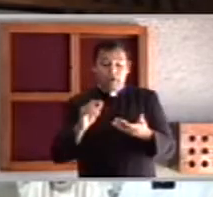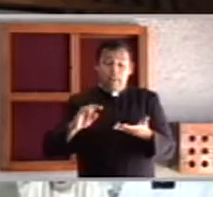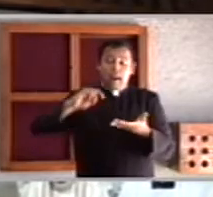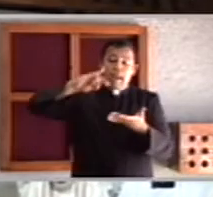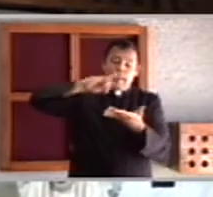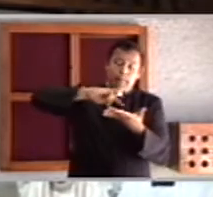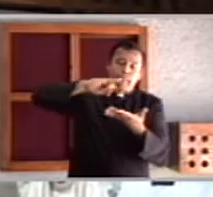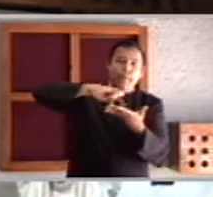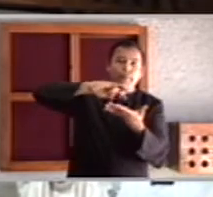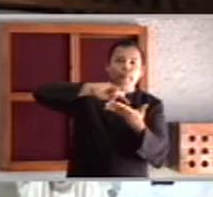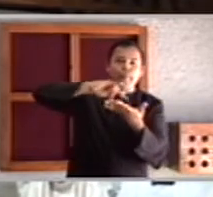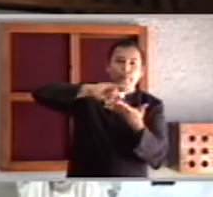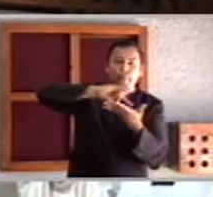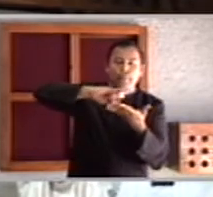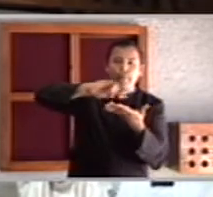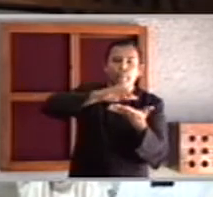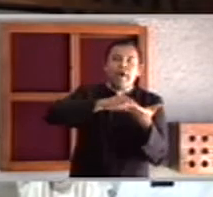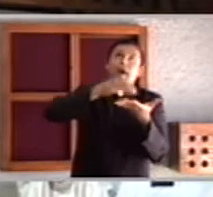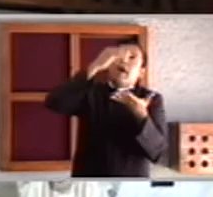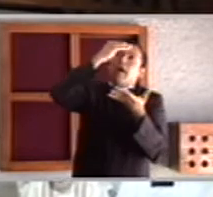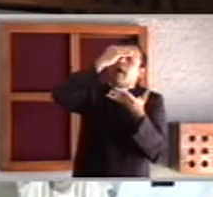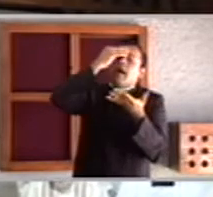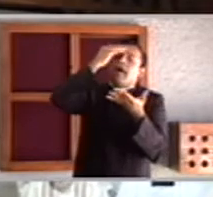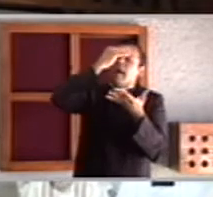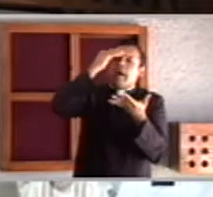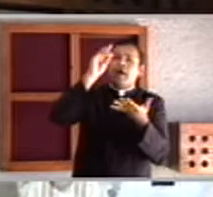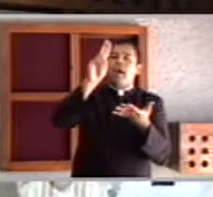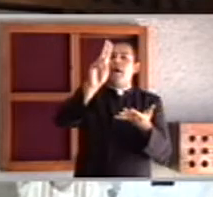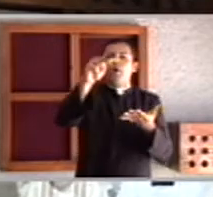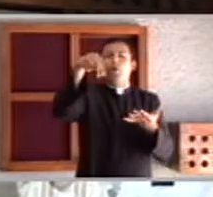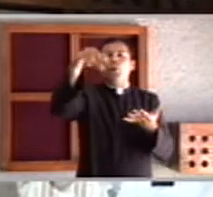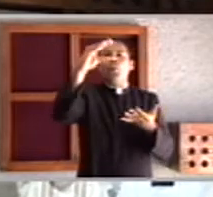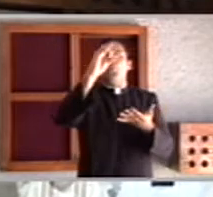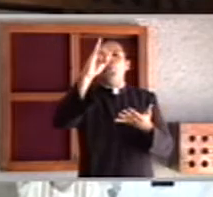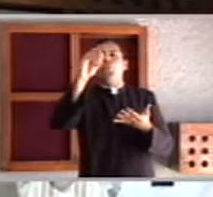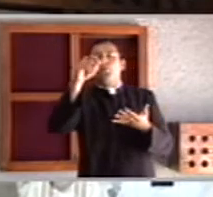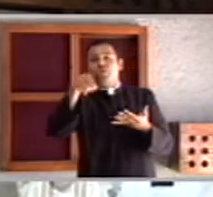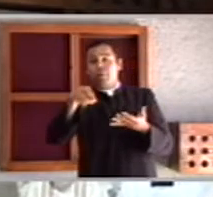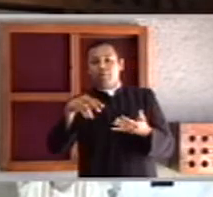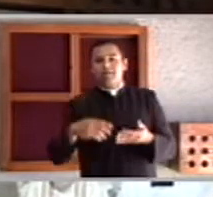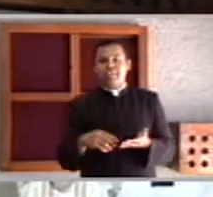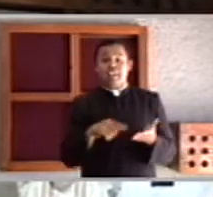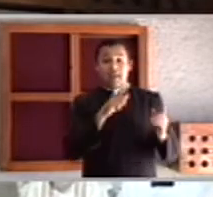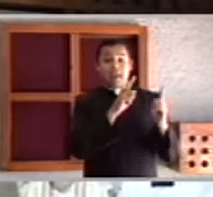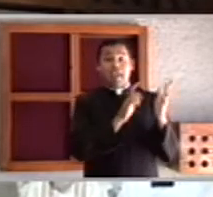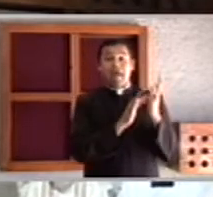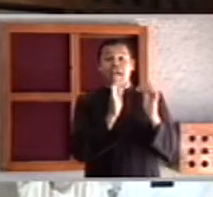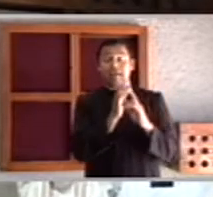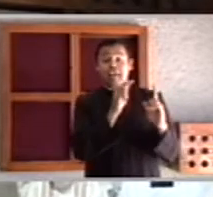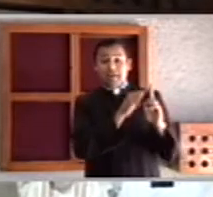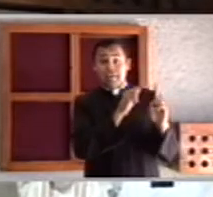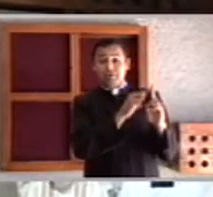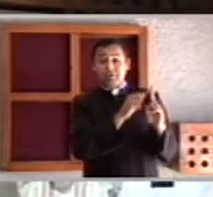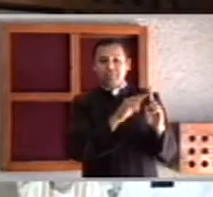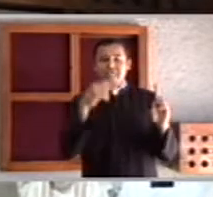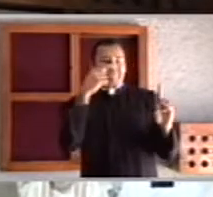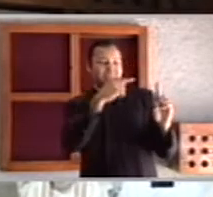Él es el ungido, y ustedes y yo hemos sido ungidos,